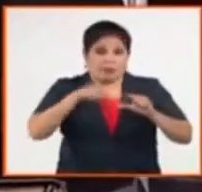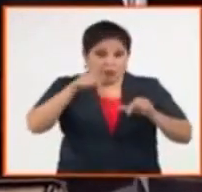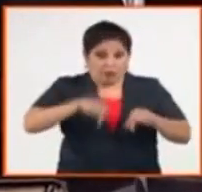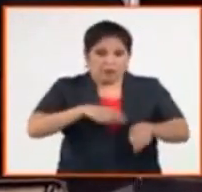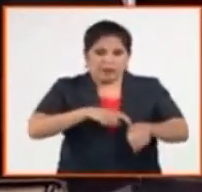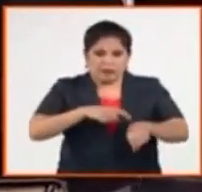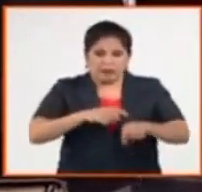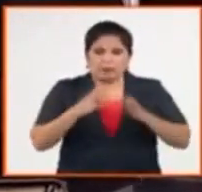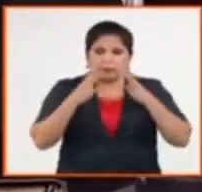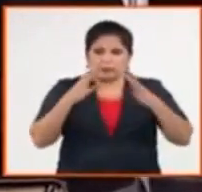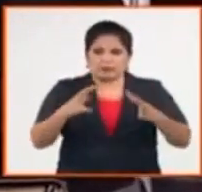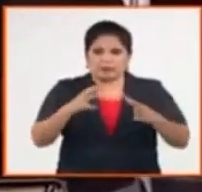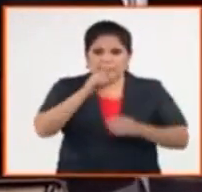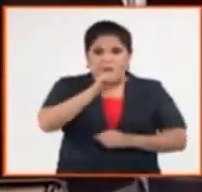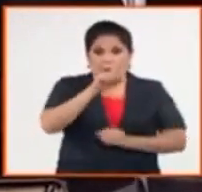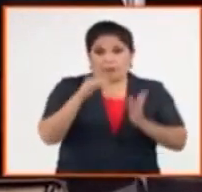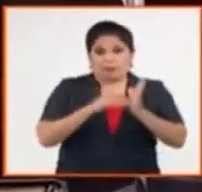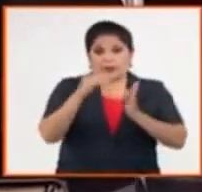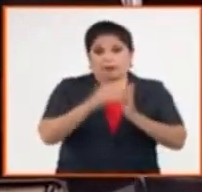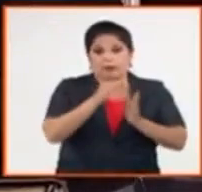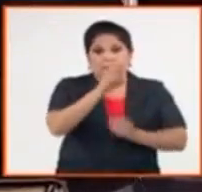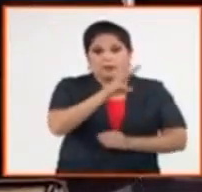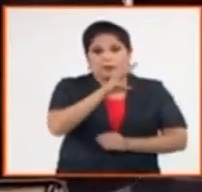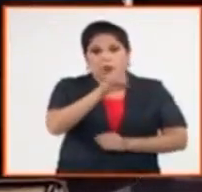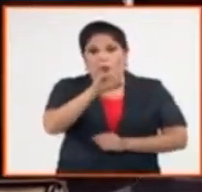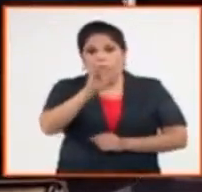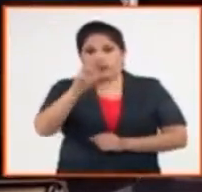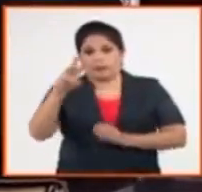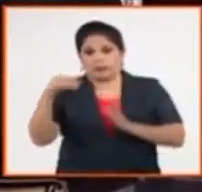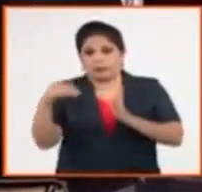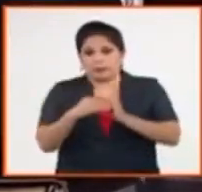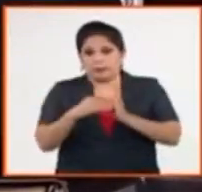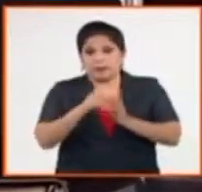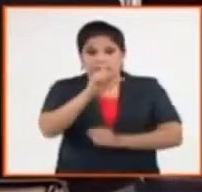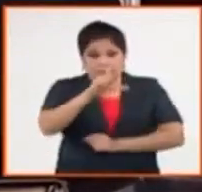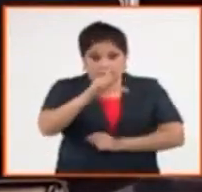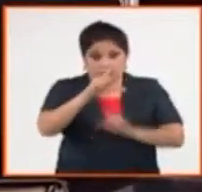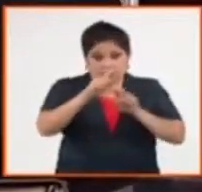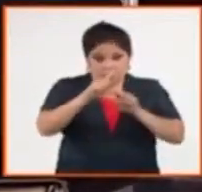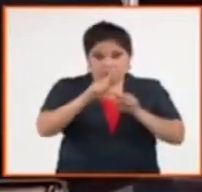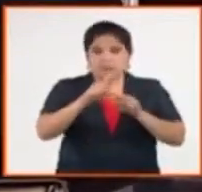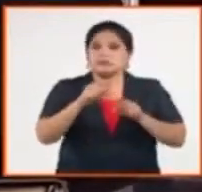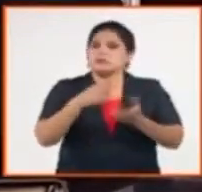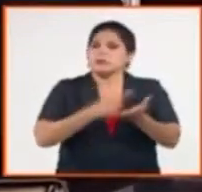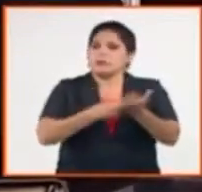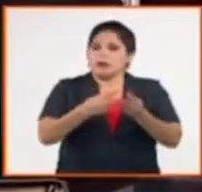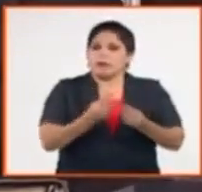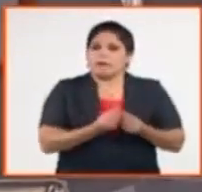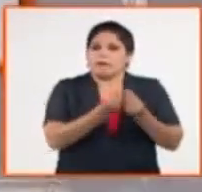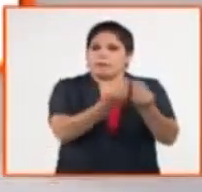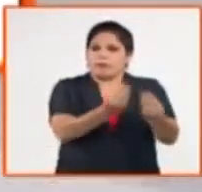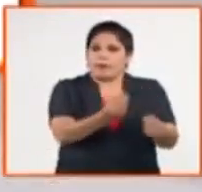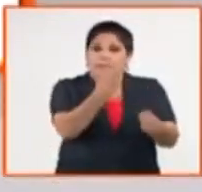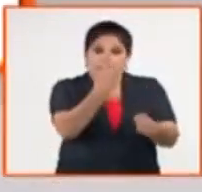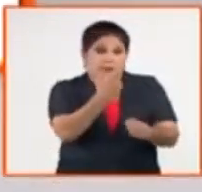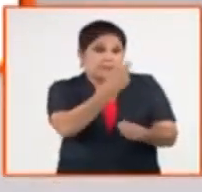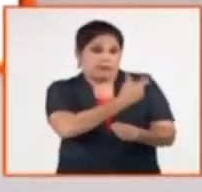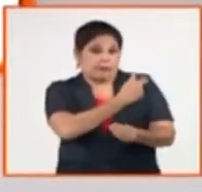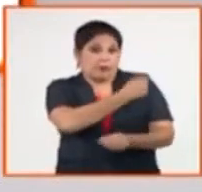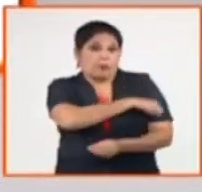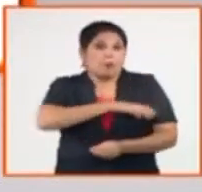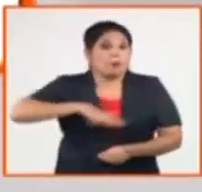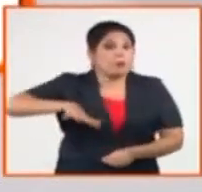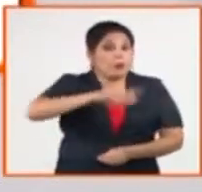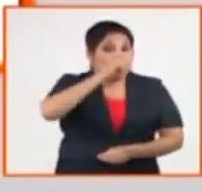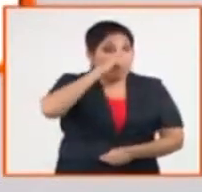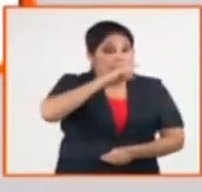del 1.393.000 dosis, tenemos que decir que en esta semana vamos a estar entregando la primera dosis de la población pediátrica de 2 a